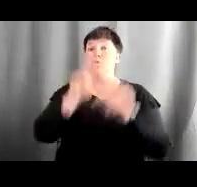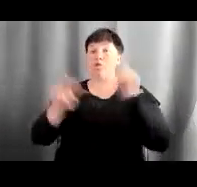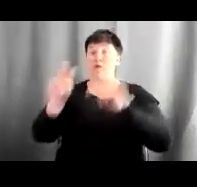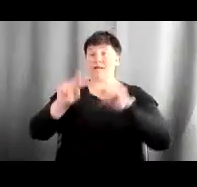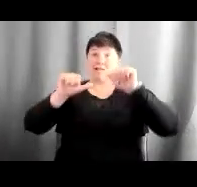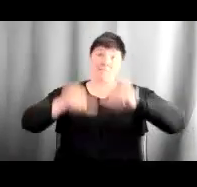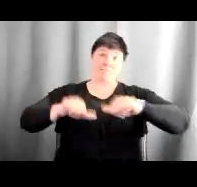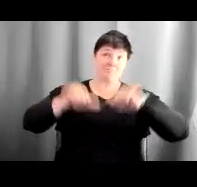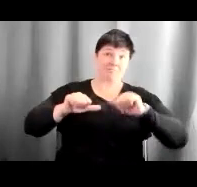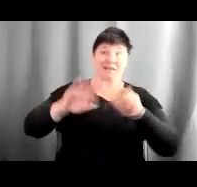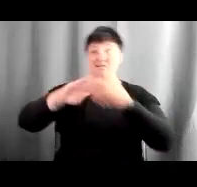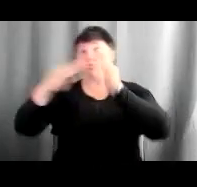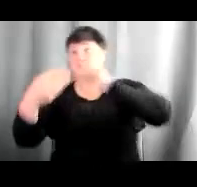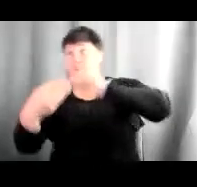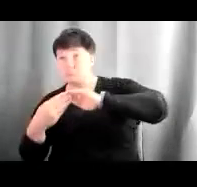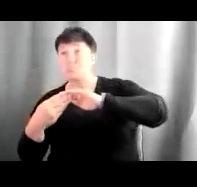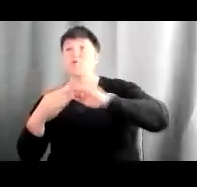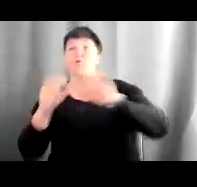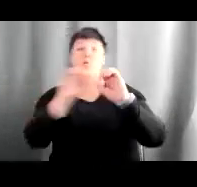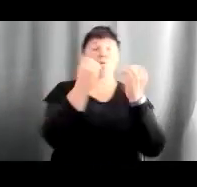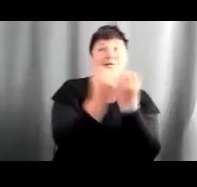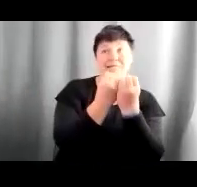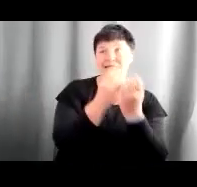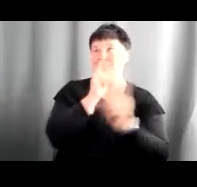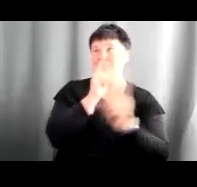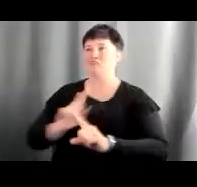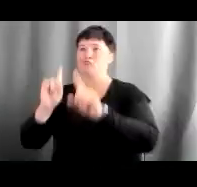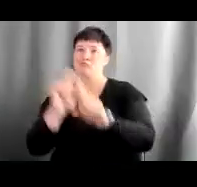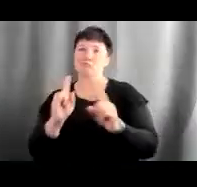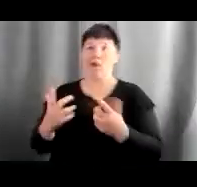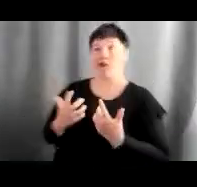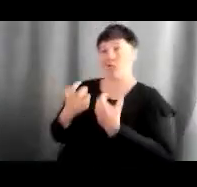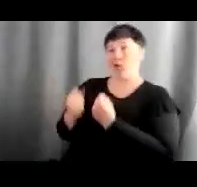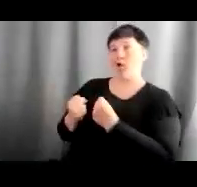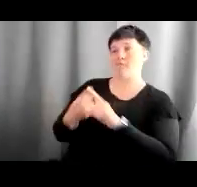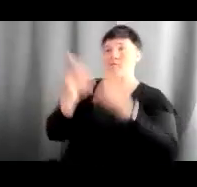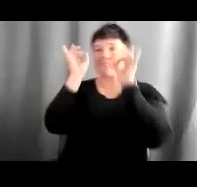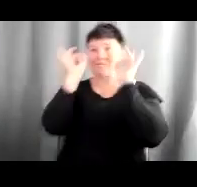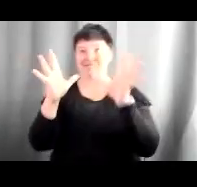y organización para responder a las catástrofes y recuperarse de ellas.